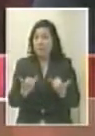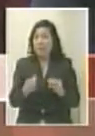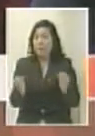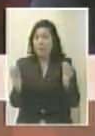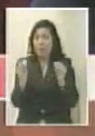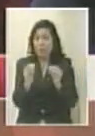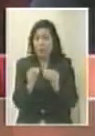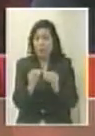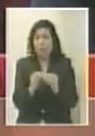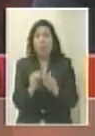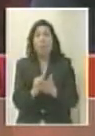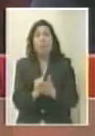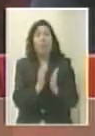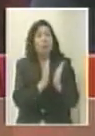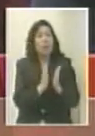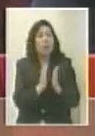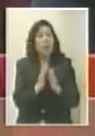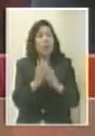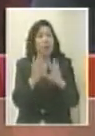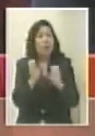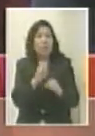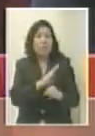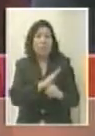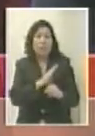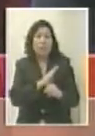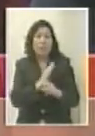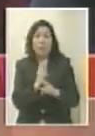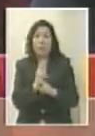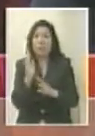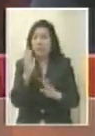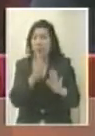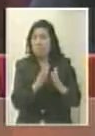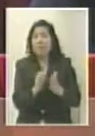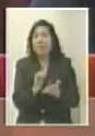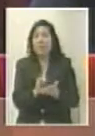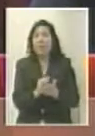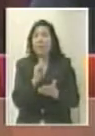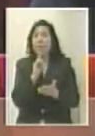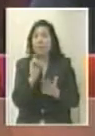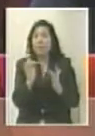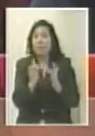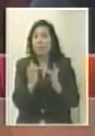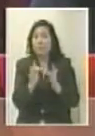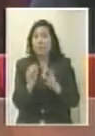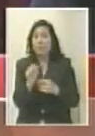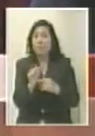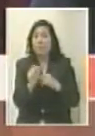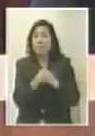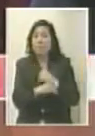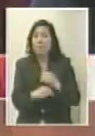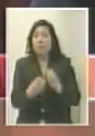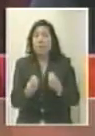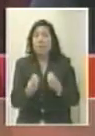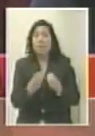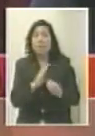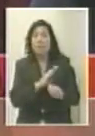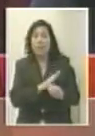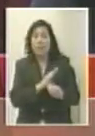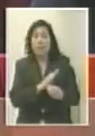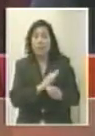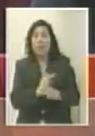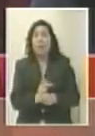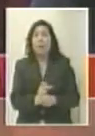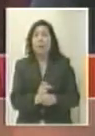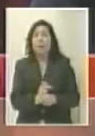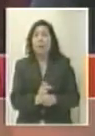sector está el Organismo de Evaluación y Fiscalización Ambiental, que es el ente rector del Sistema Nacional de Evaluación y Fiscalización